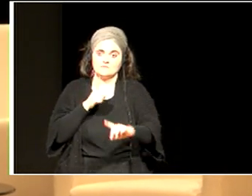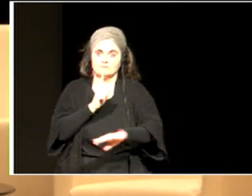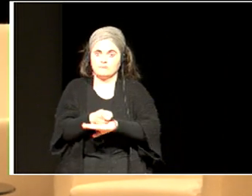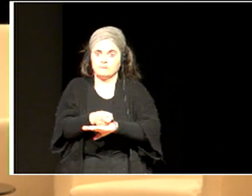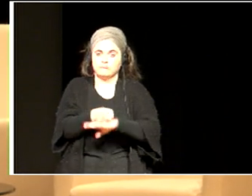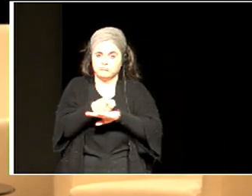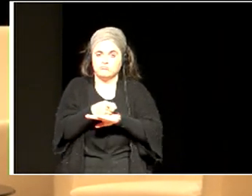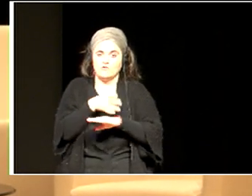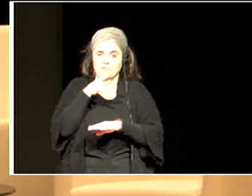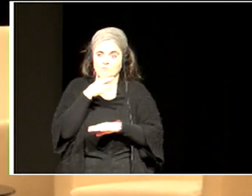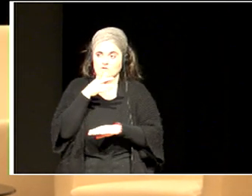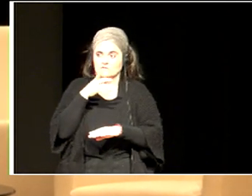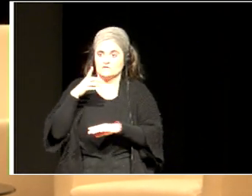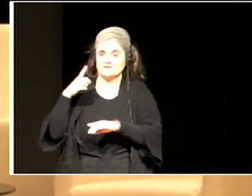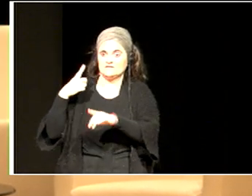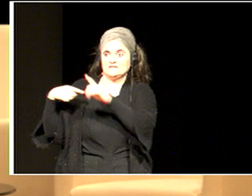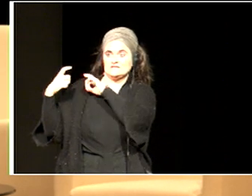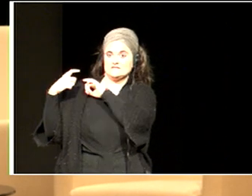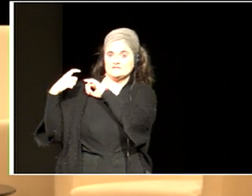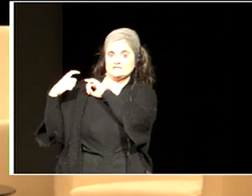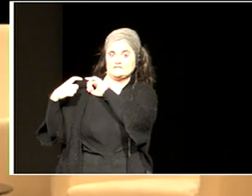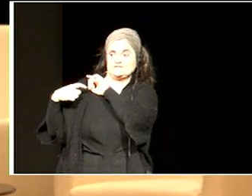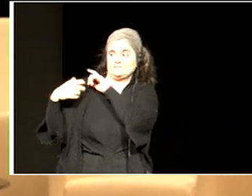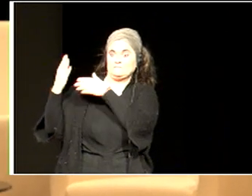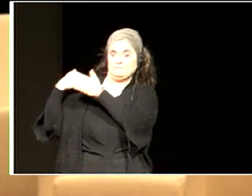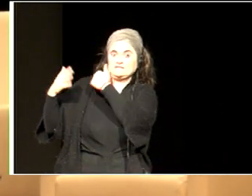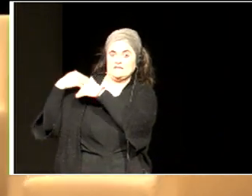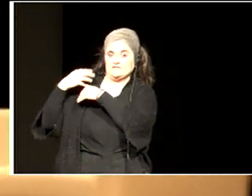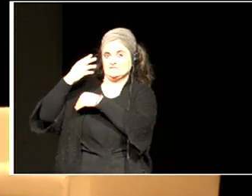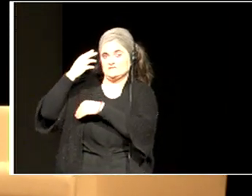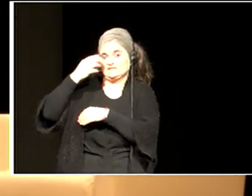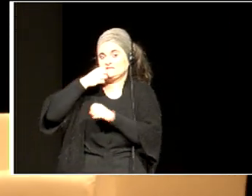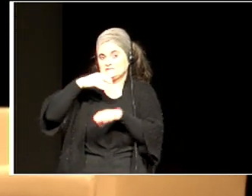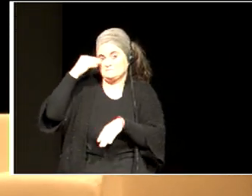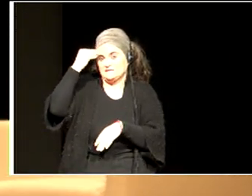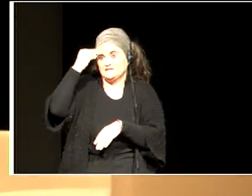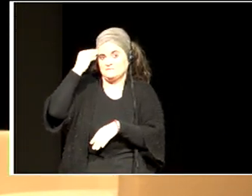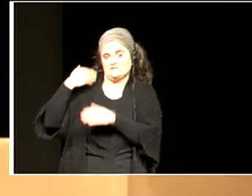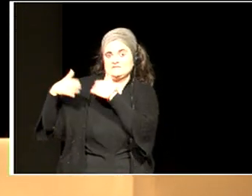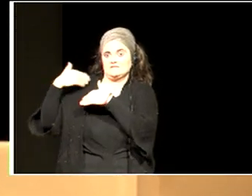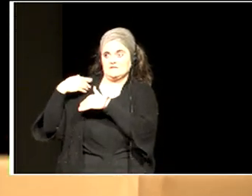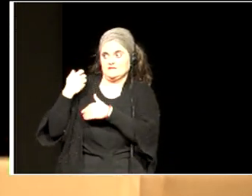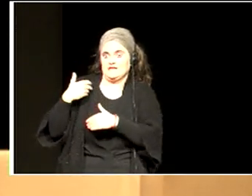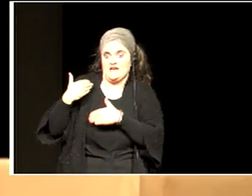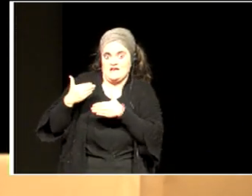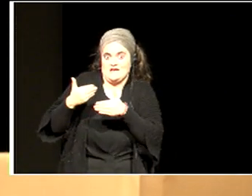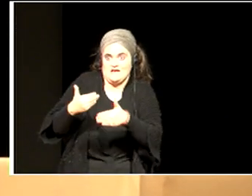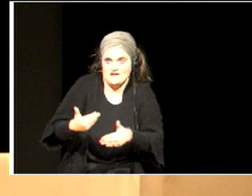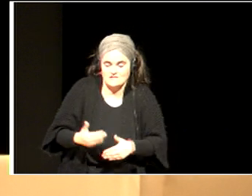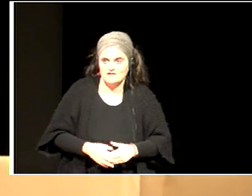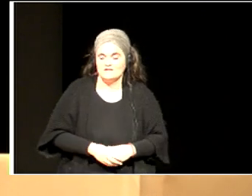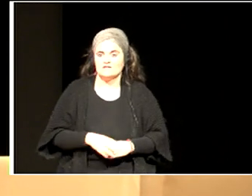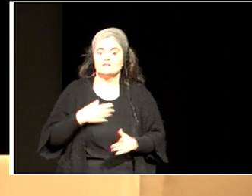cada vez están más cerca por lo tanto aunque no es obligatorio es un plan que os va a servir como eje